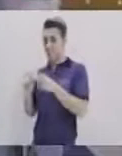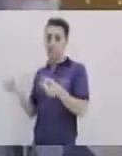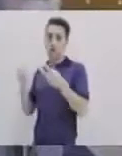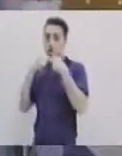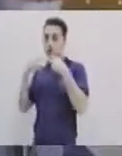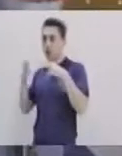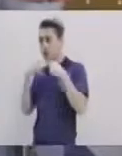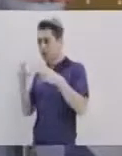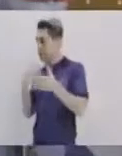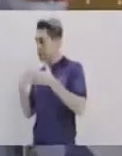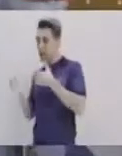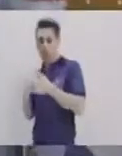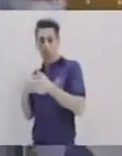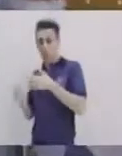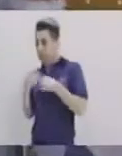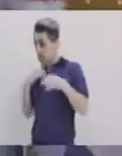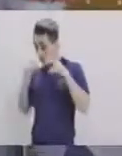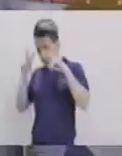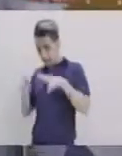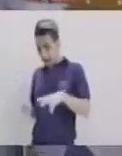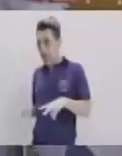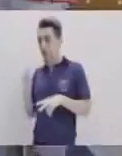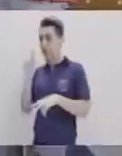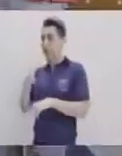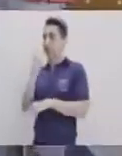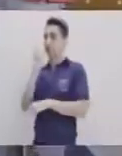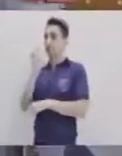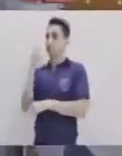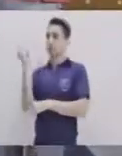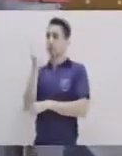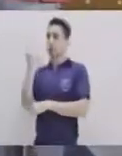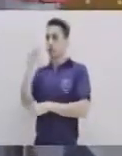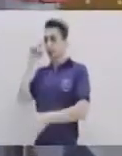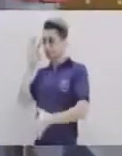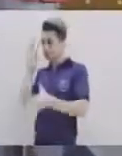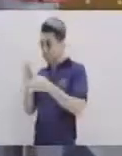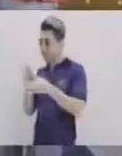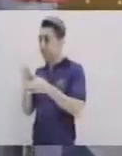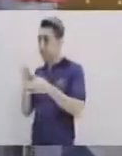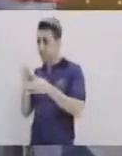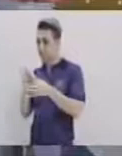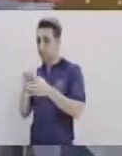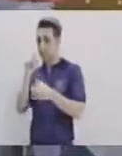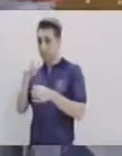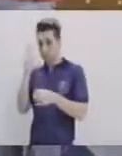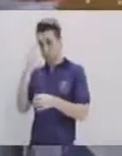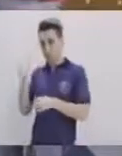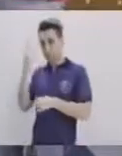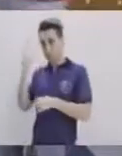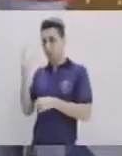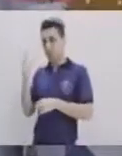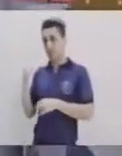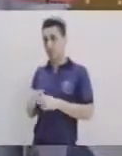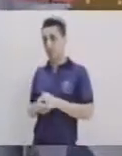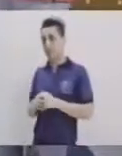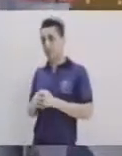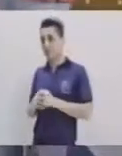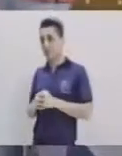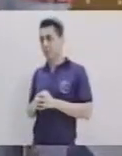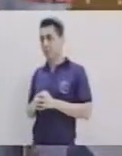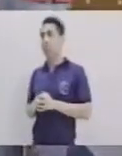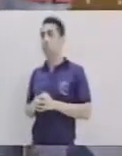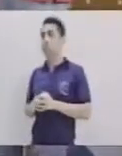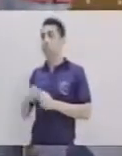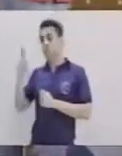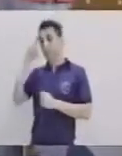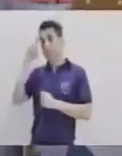que sea que uno vaya a leer, pues es bastante importante tener esa conexión que nos va a ayudar a tener ese entendimiento del texto, ¿verdad? Y recuérdate